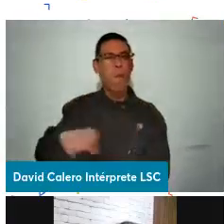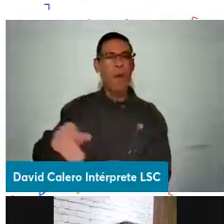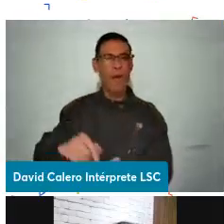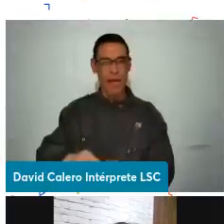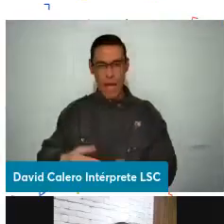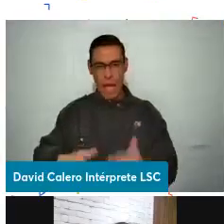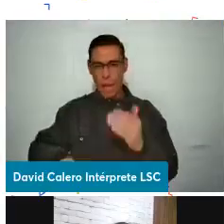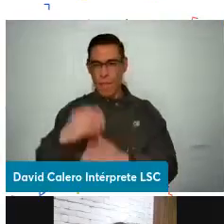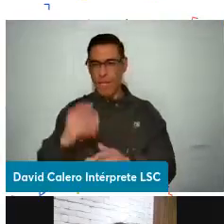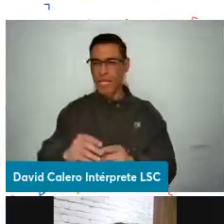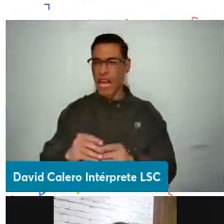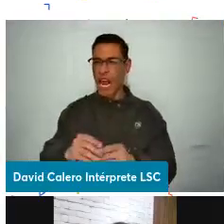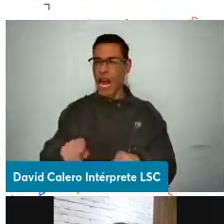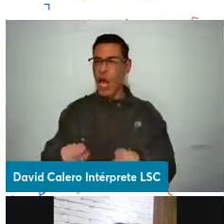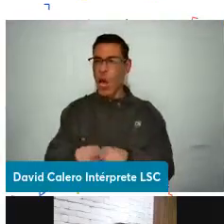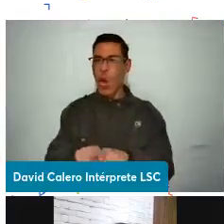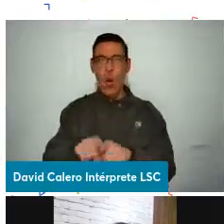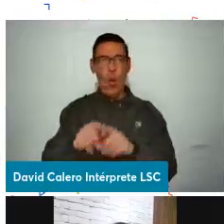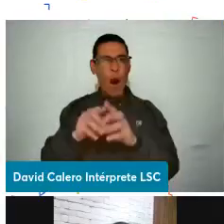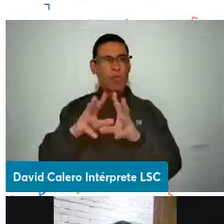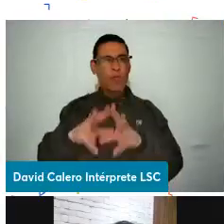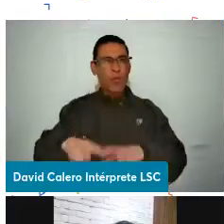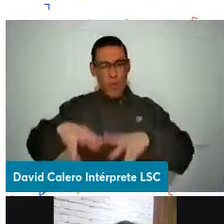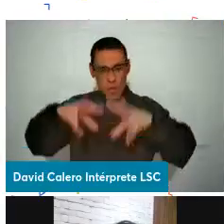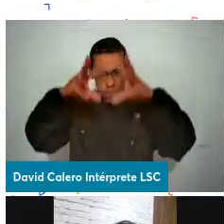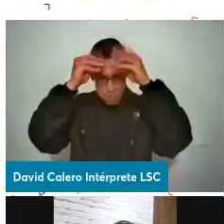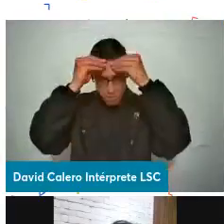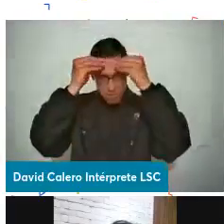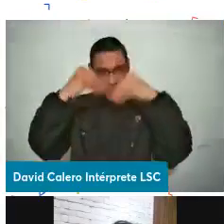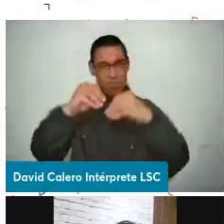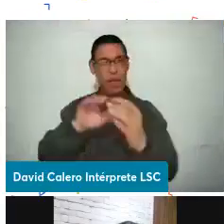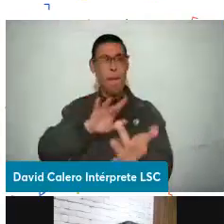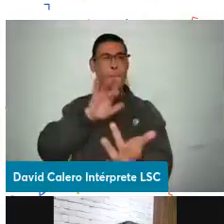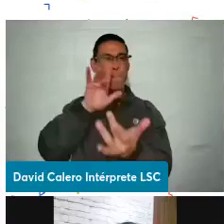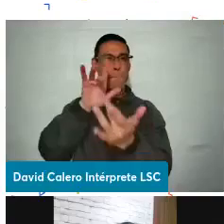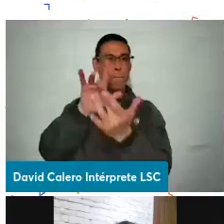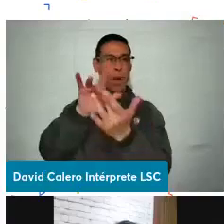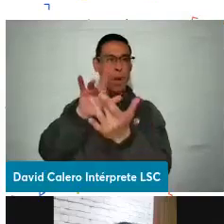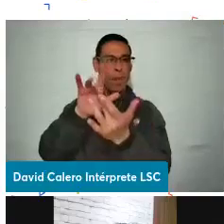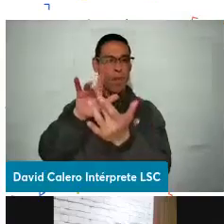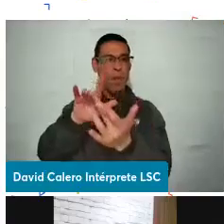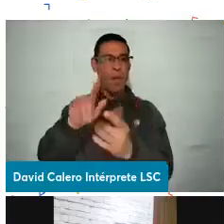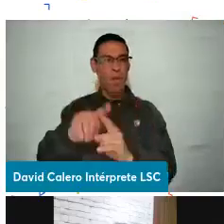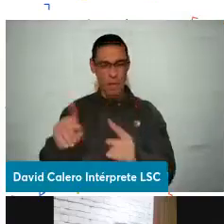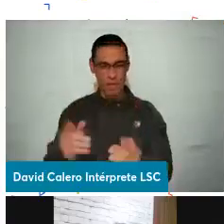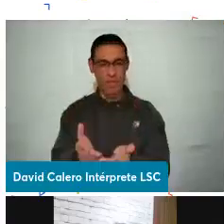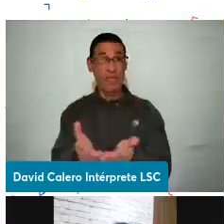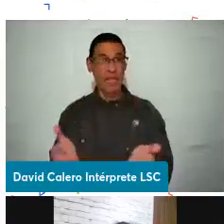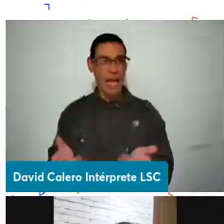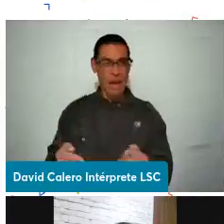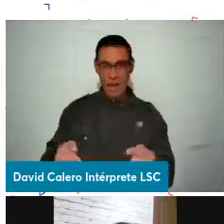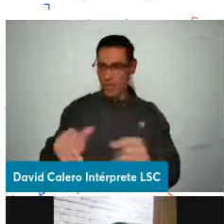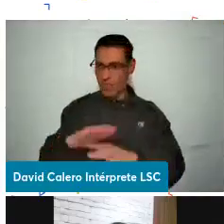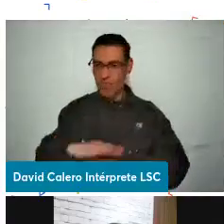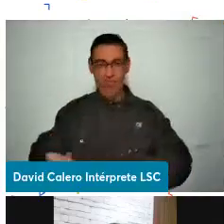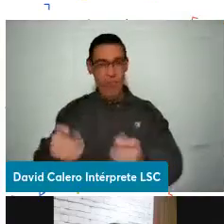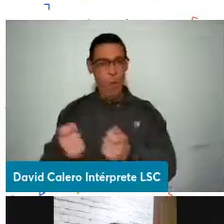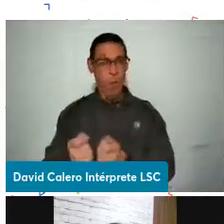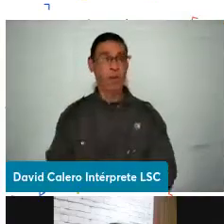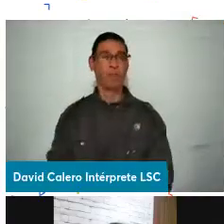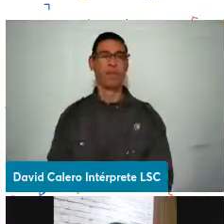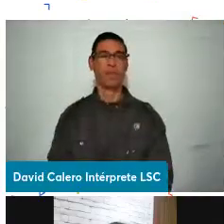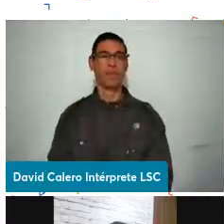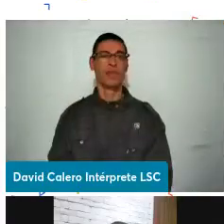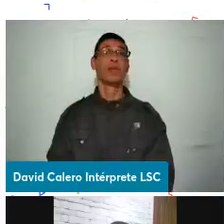más cercano a su realidad, ya que lo combina con elementos que tienen su contexto. Están